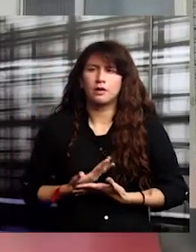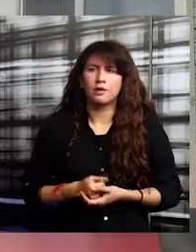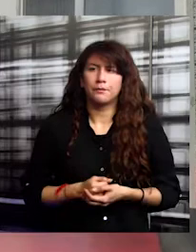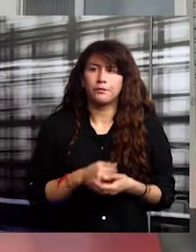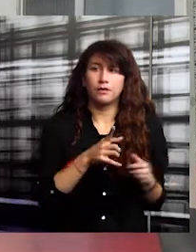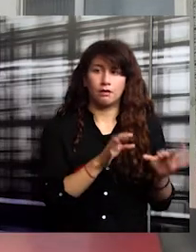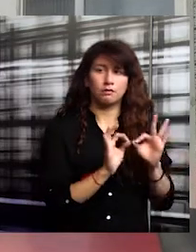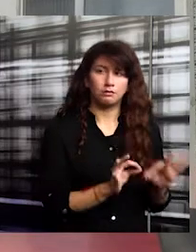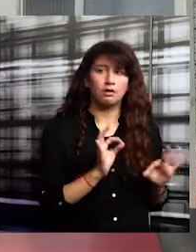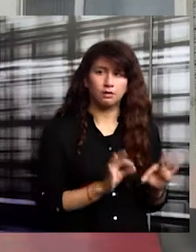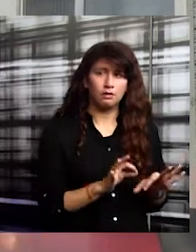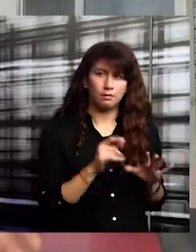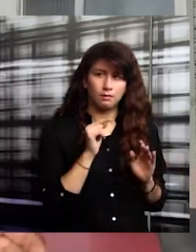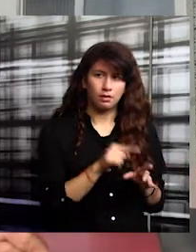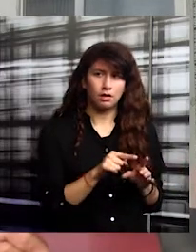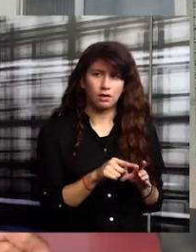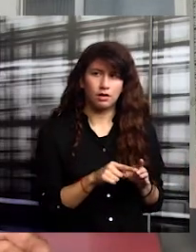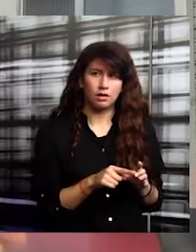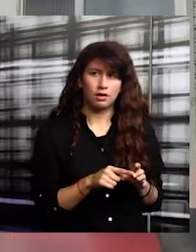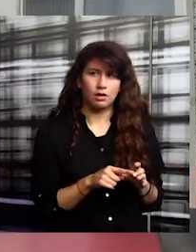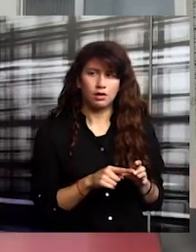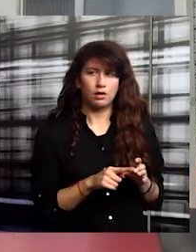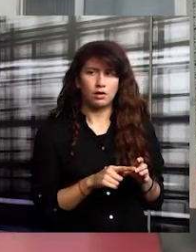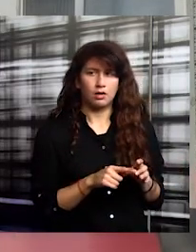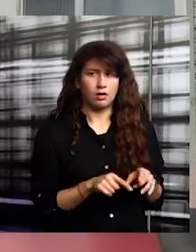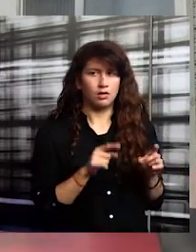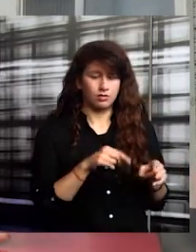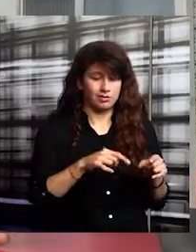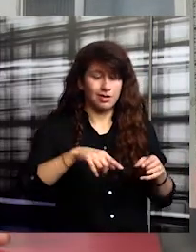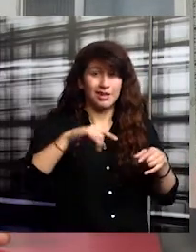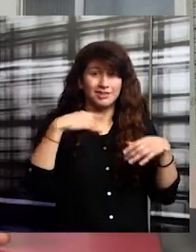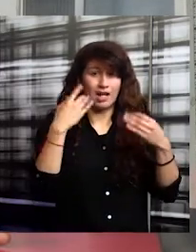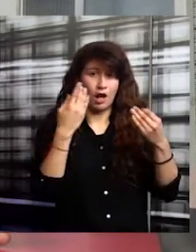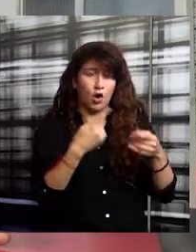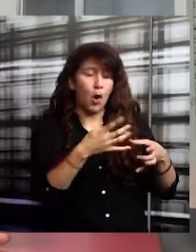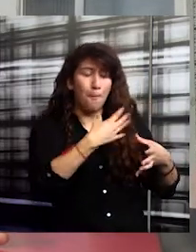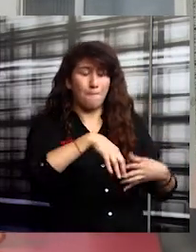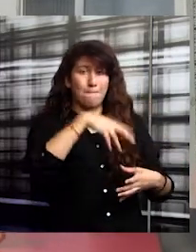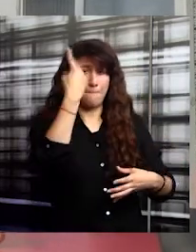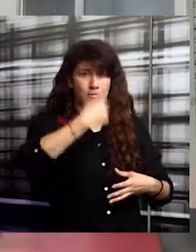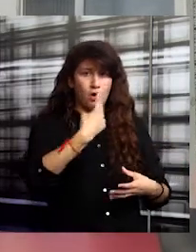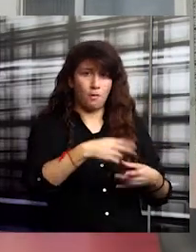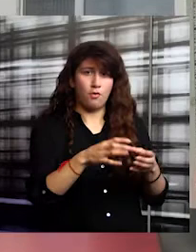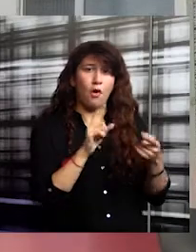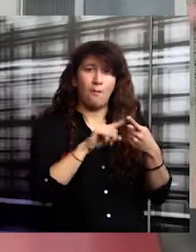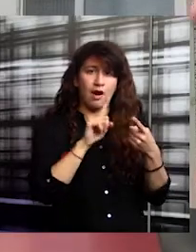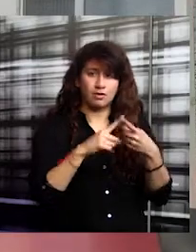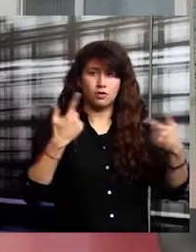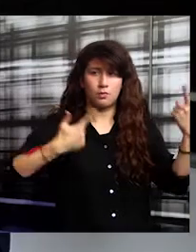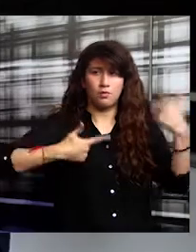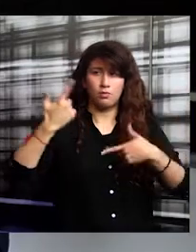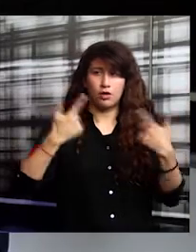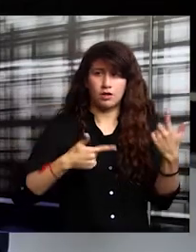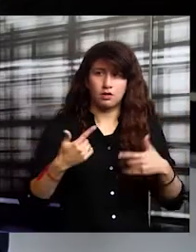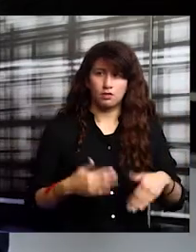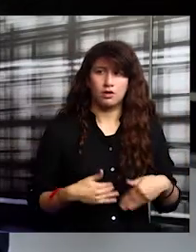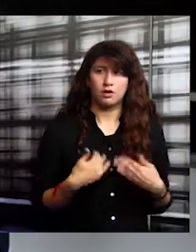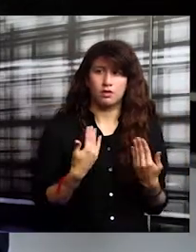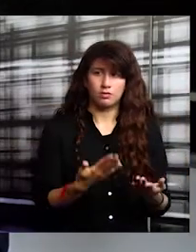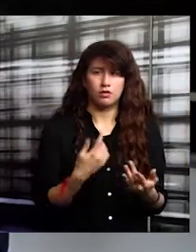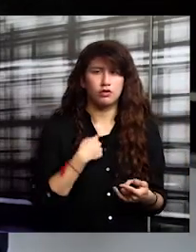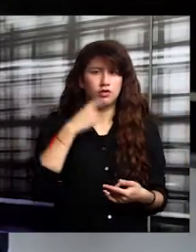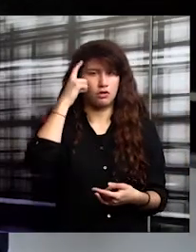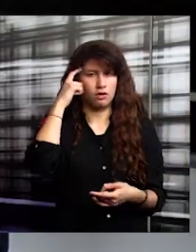políticos que en definitiva establezcan esos delegados. Yo creo que la gran mayoría mira hacia otro lado. Tarea para los parlamentarios